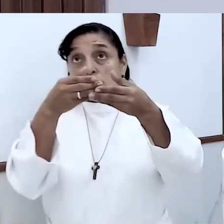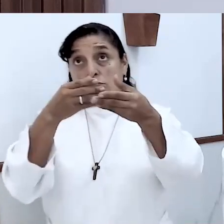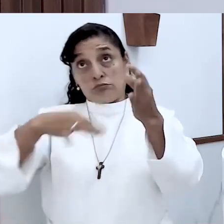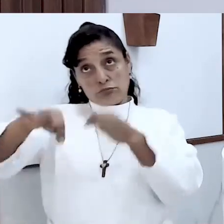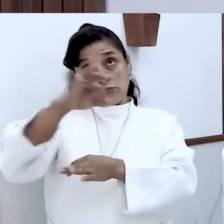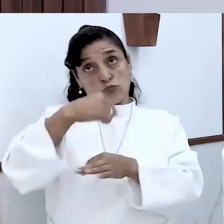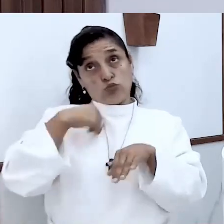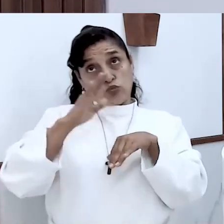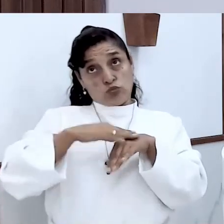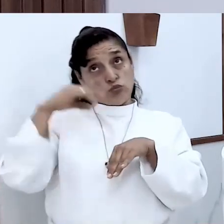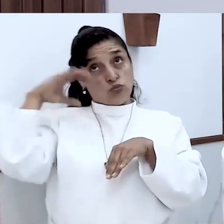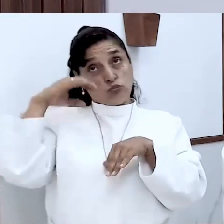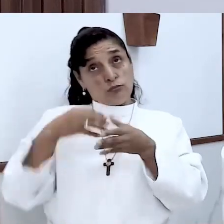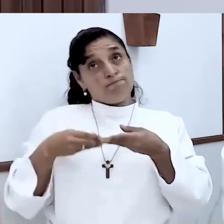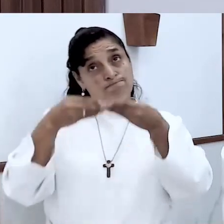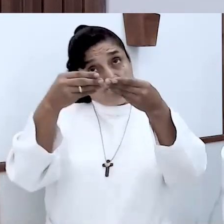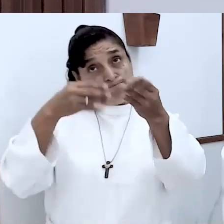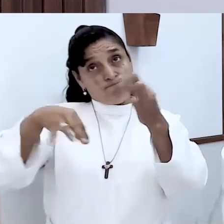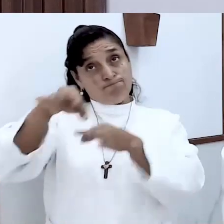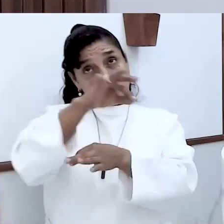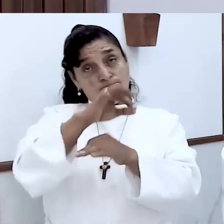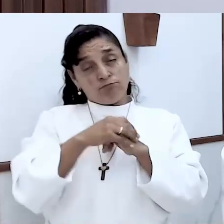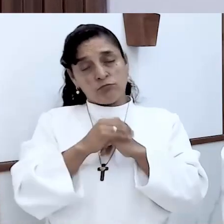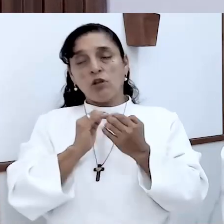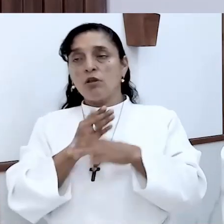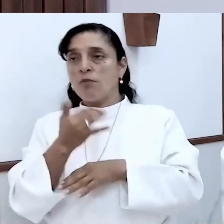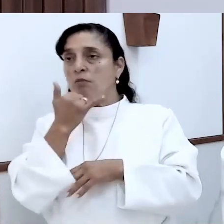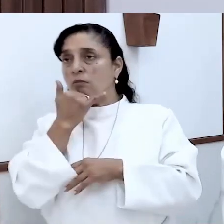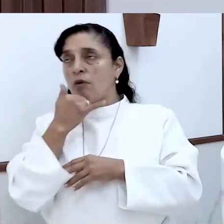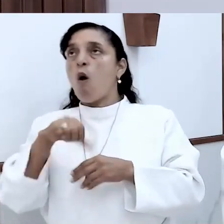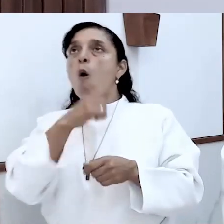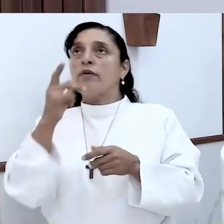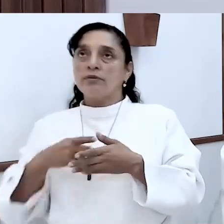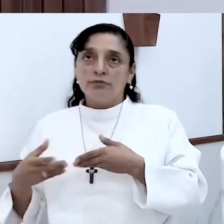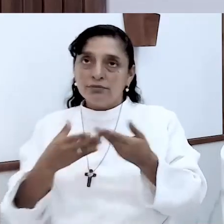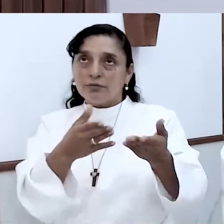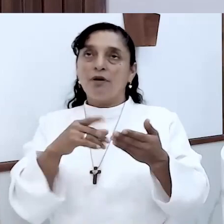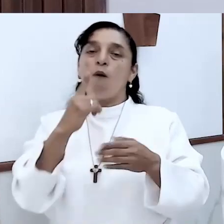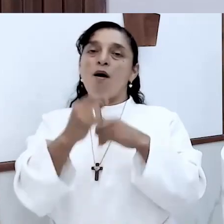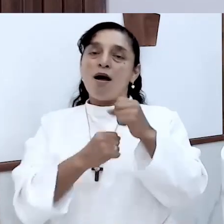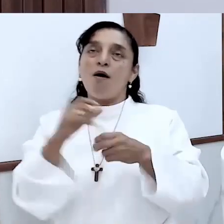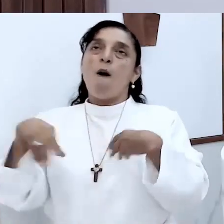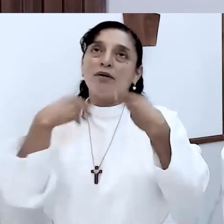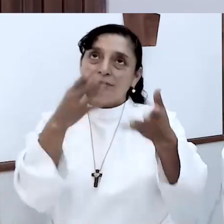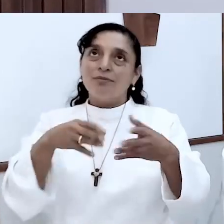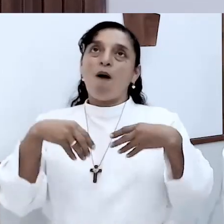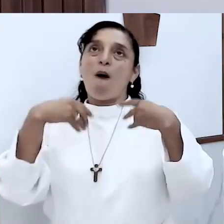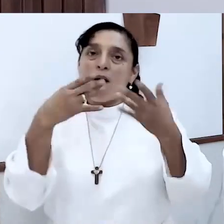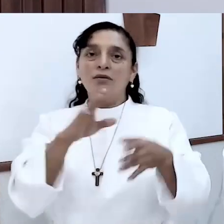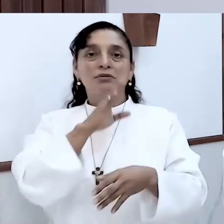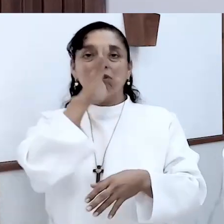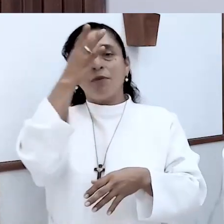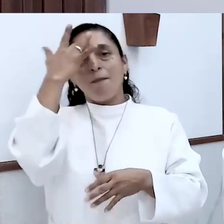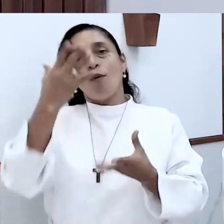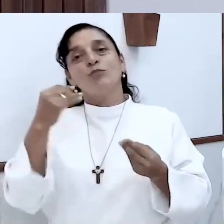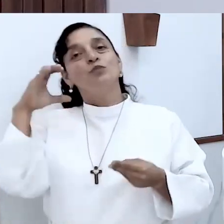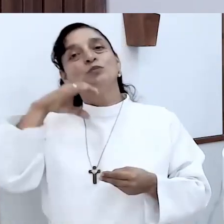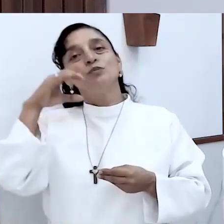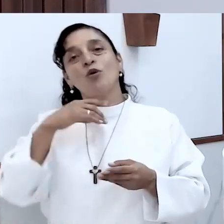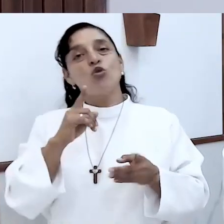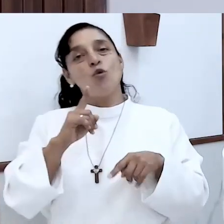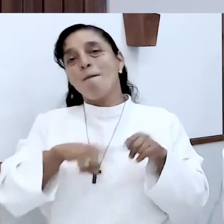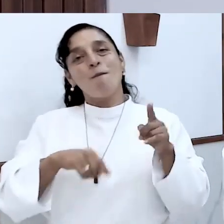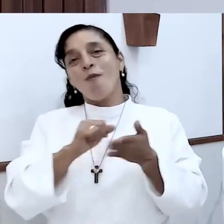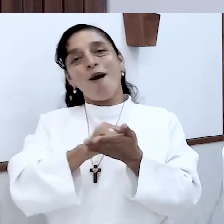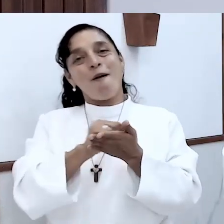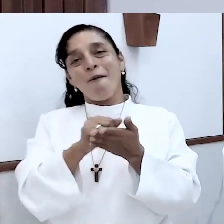pecado. Y por eso tienen que repetir una y otra vez, cada año, en fin, las ofrendas. Lógicamente, el